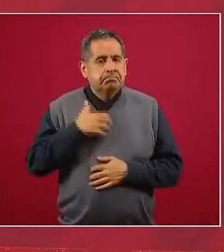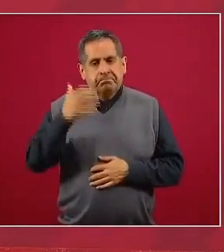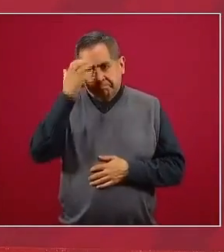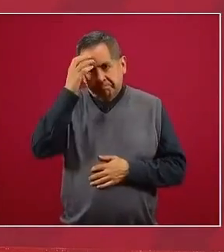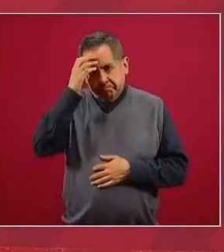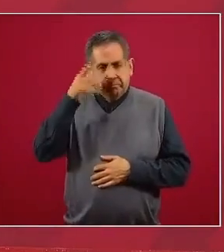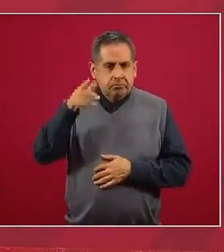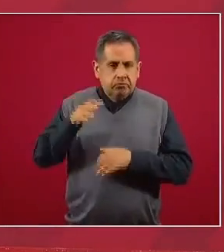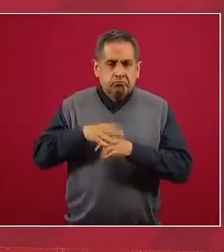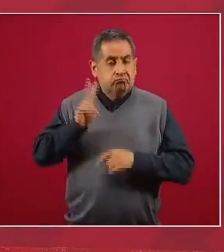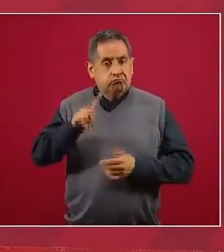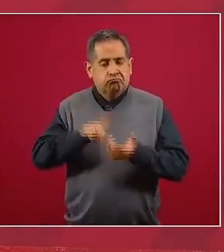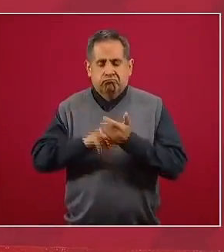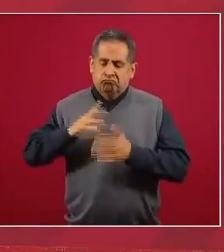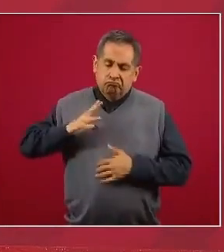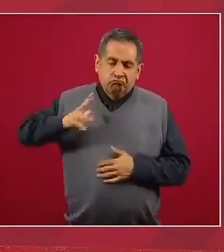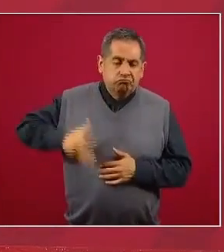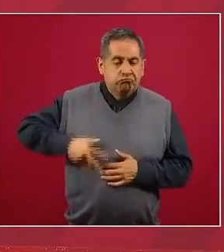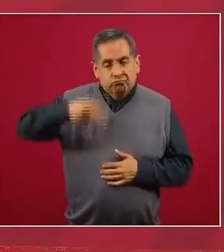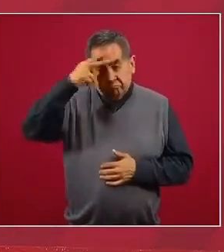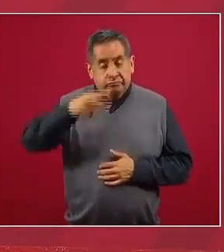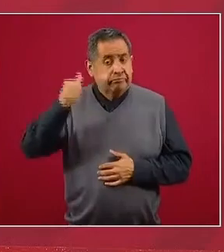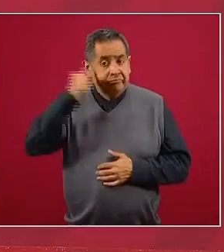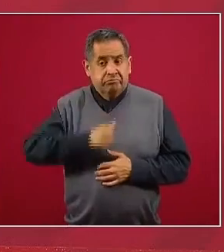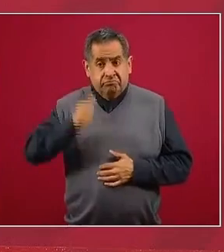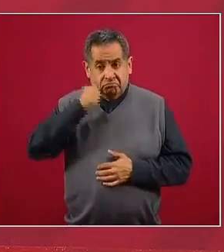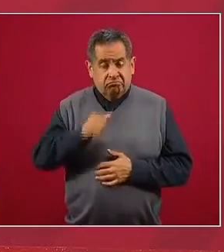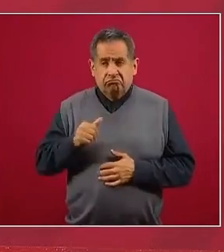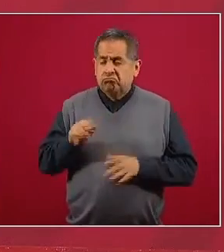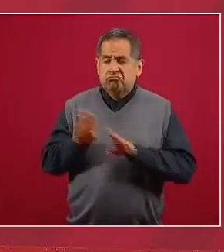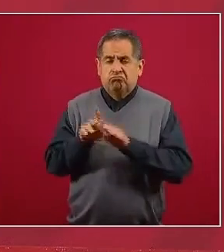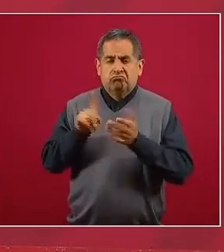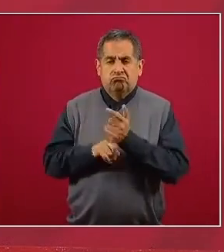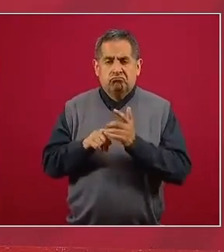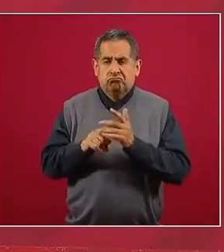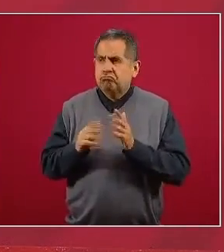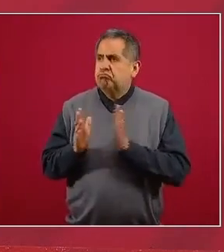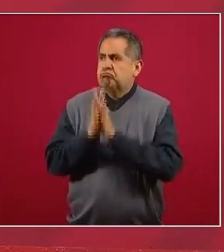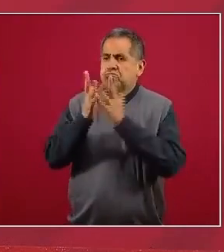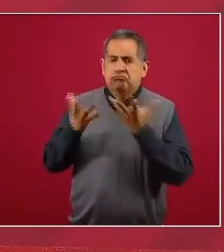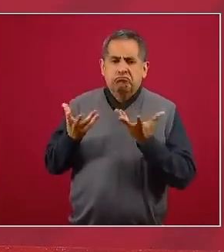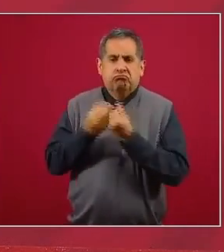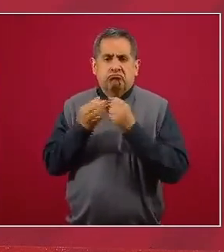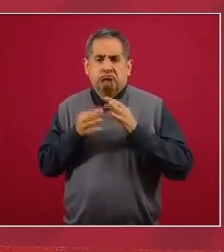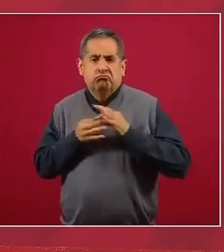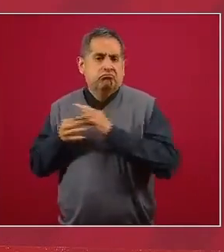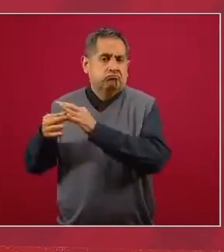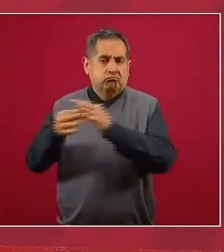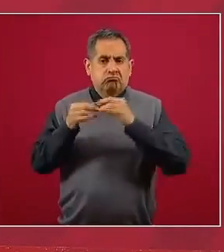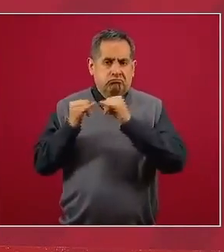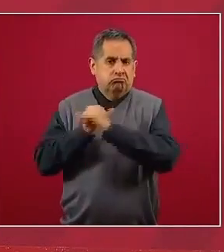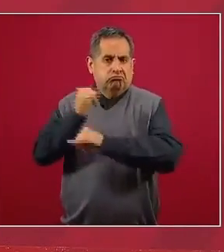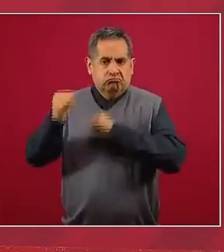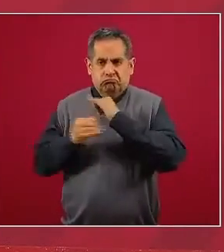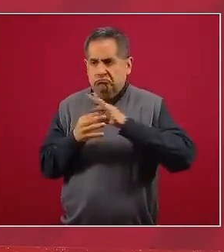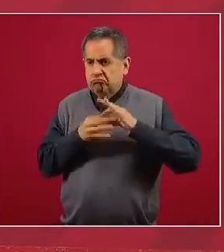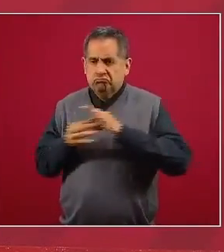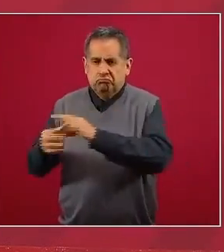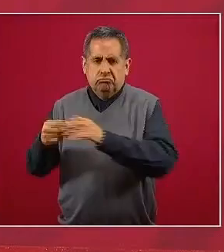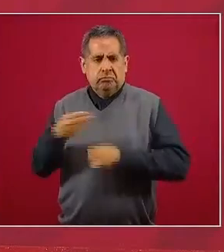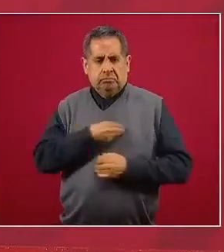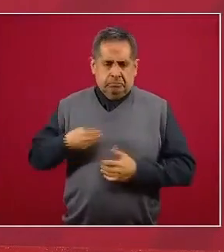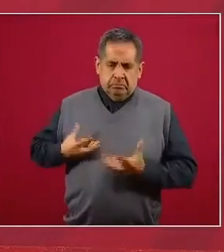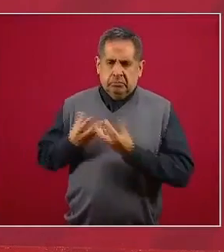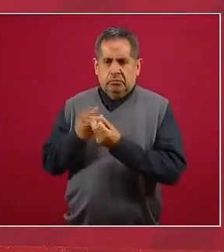conocemos, porque es motivo de orgullo, que México siempre ha tenido una perspectiva de colaboración con los organismos multilaterales. Es miembro de